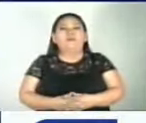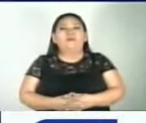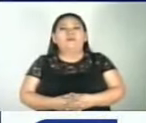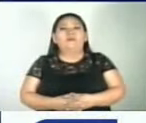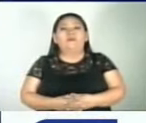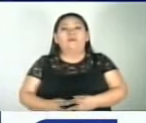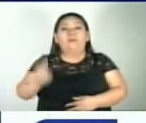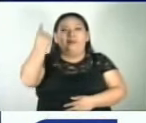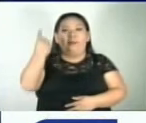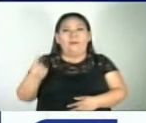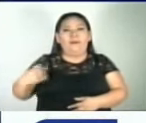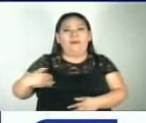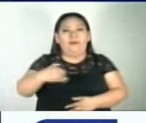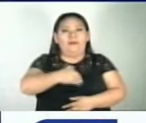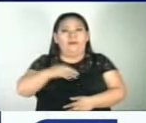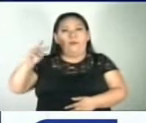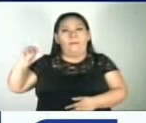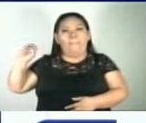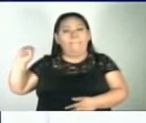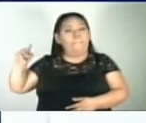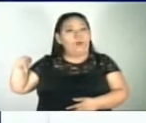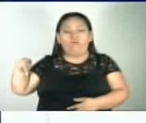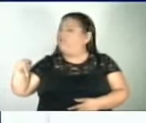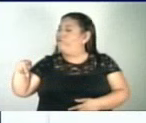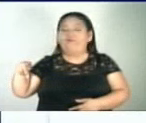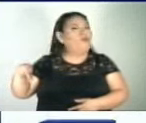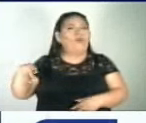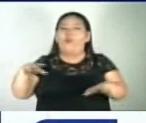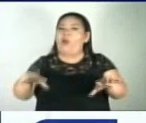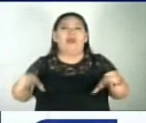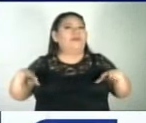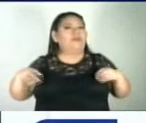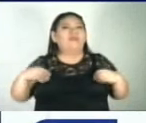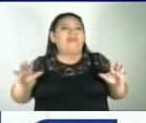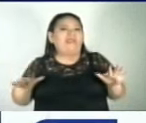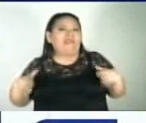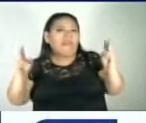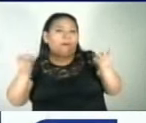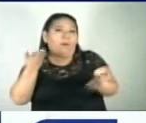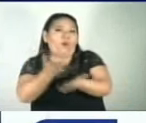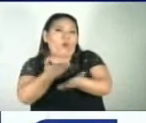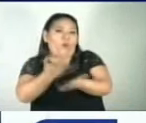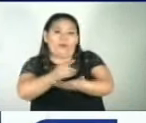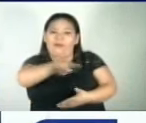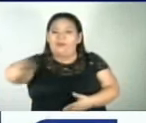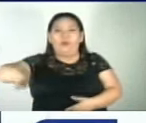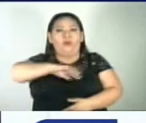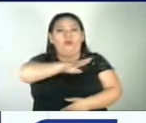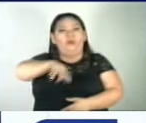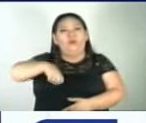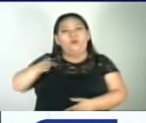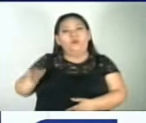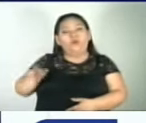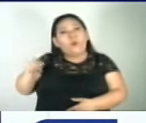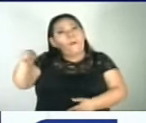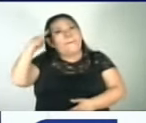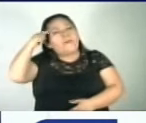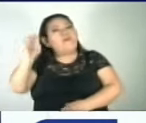Y el ministro de Obras Públicas rechazó la propuesta que hicieron algunos transportistas para realizar un